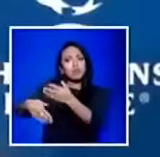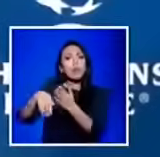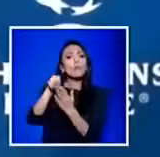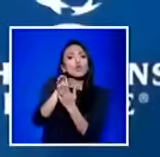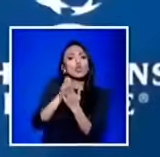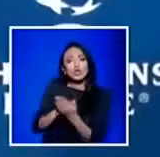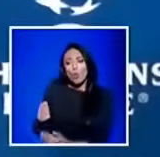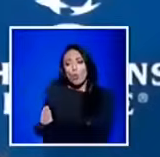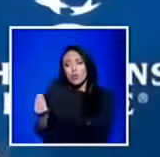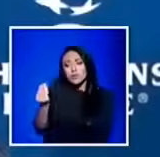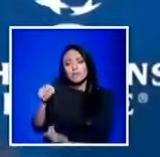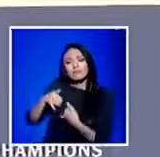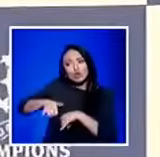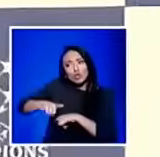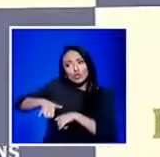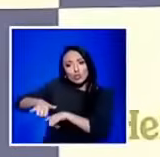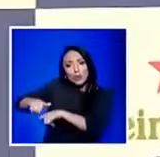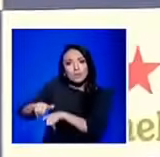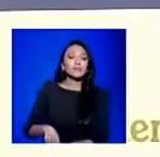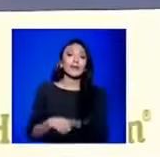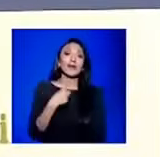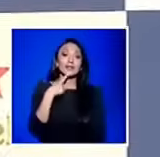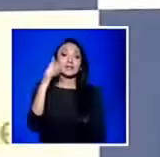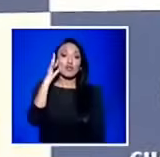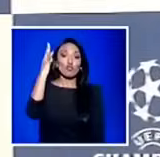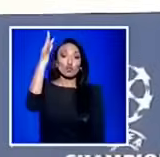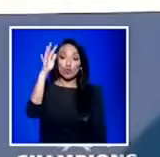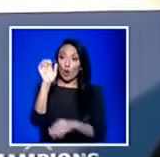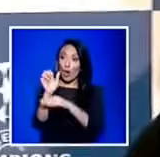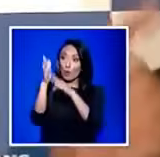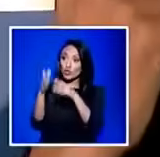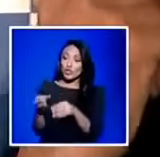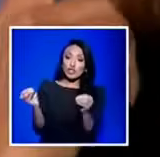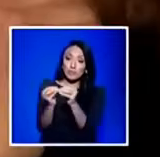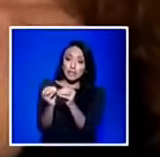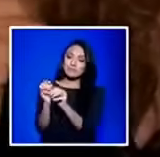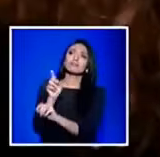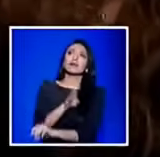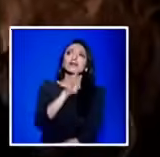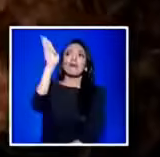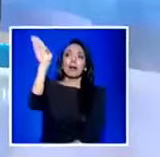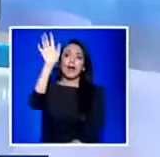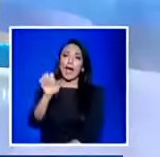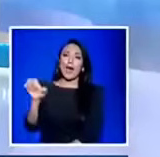de juveniles. Esperan que más futbolistas tricolores jueguen en la Champions League.